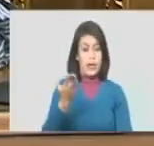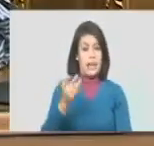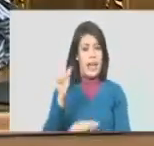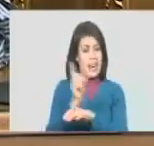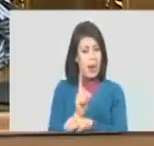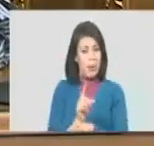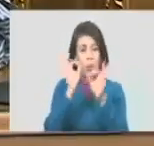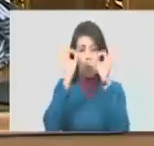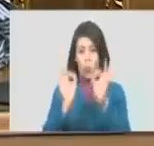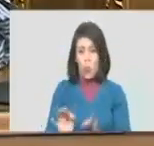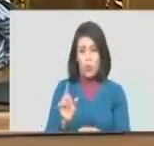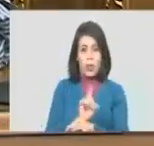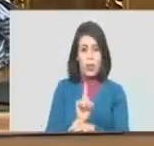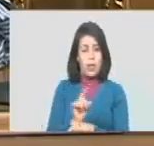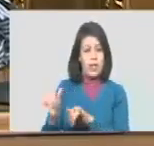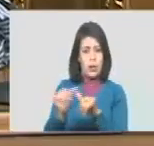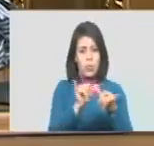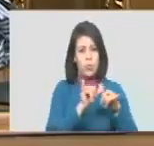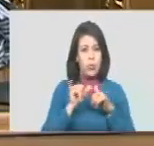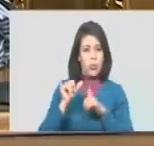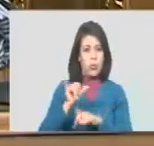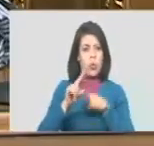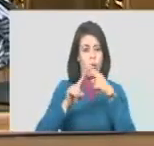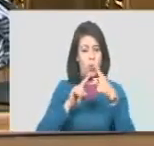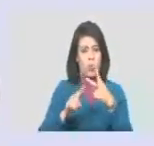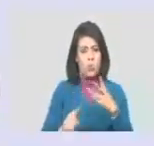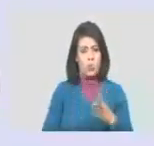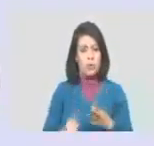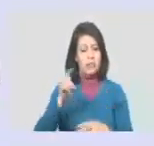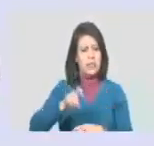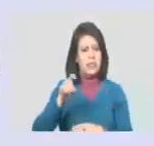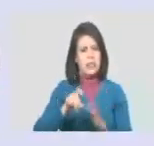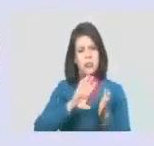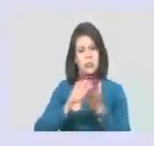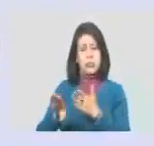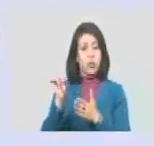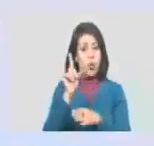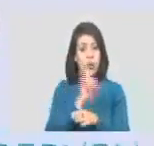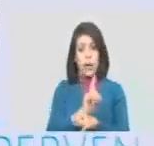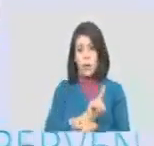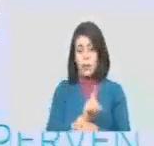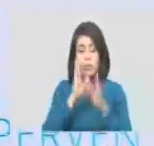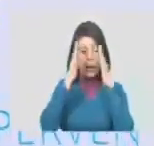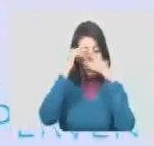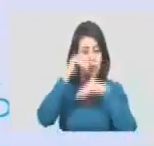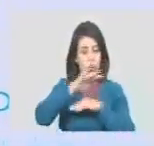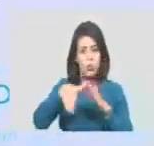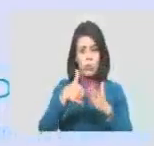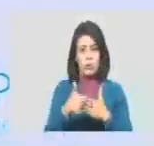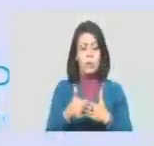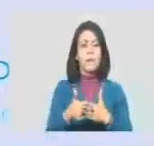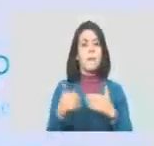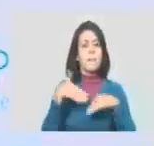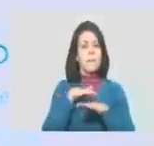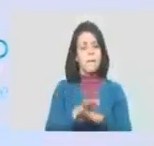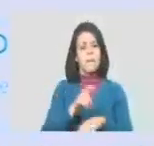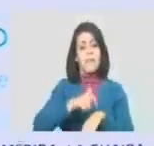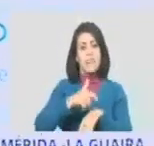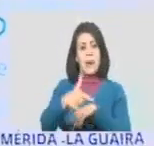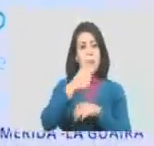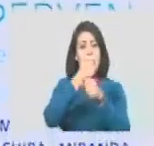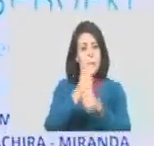pronta, oportuna, sin dilación y o trámites innecesarios, agilizando su atención y minimizando los tiempos